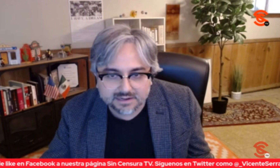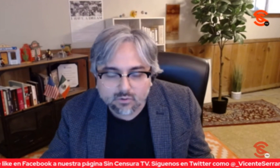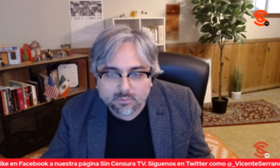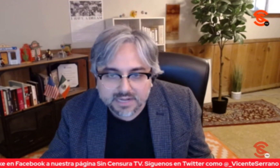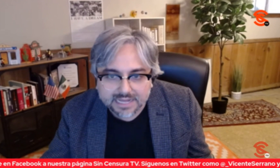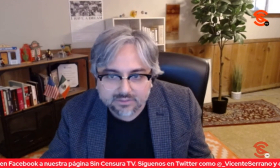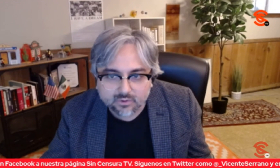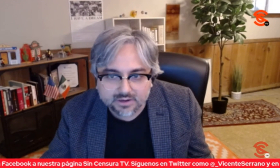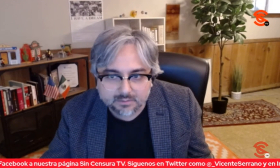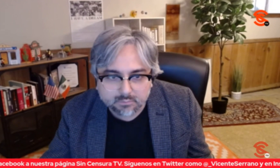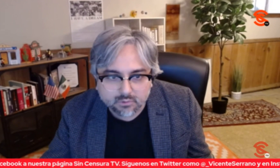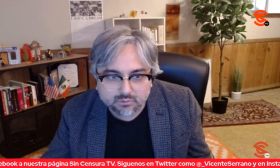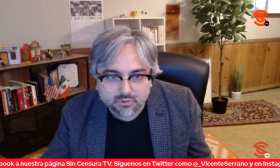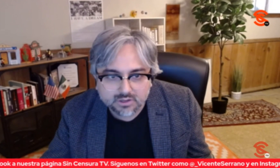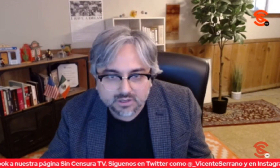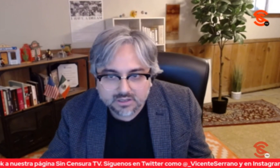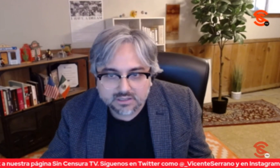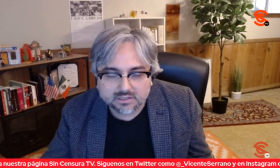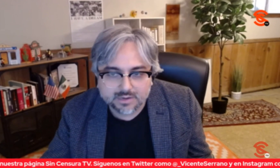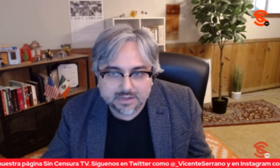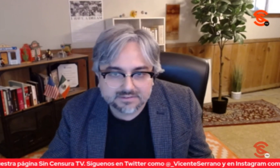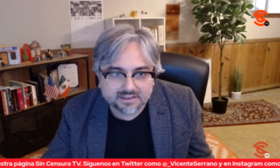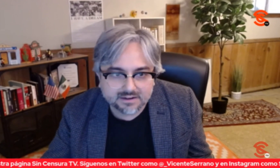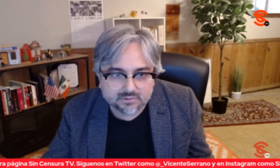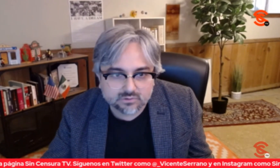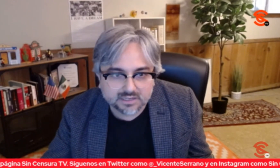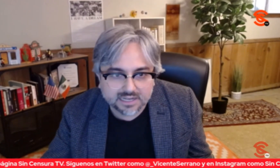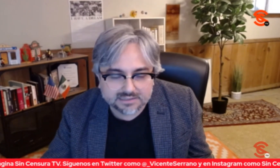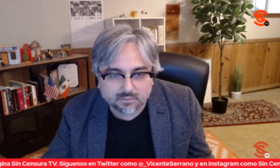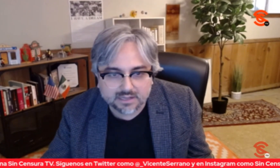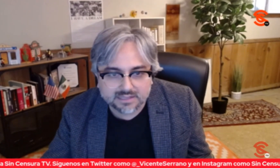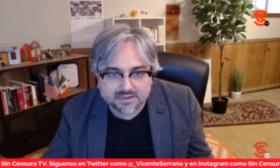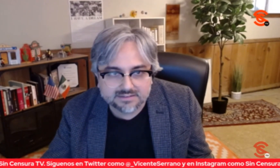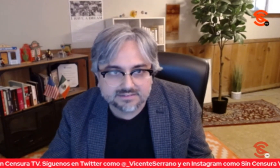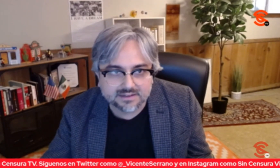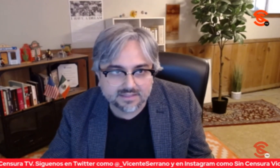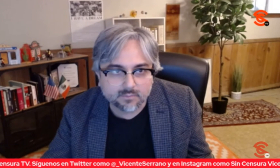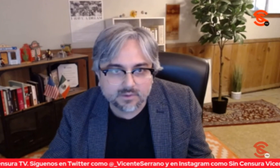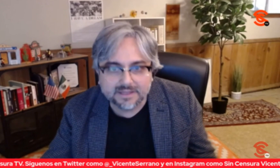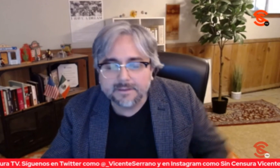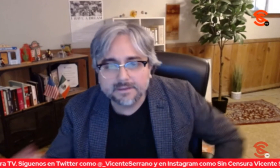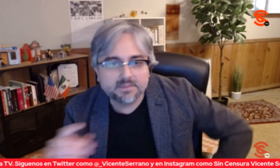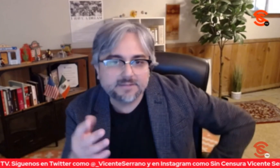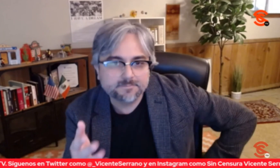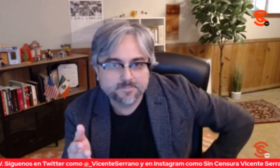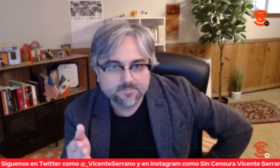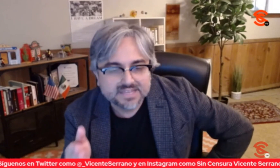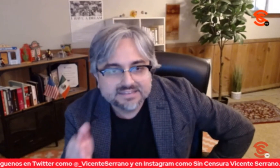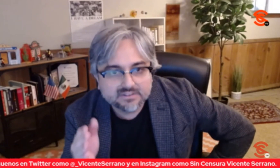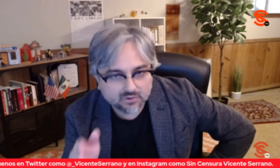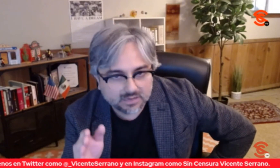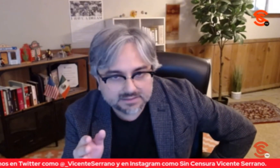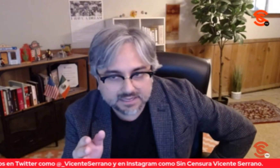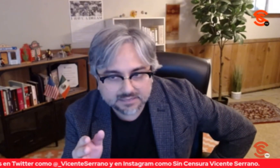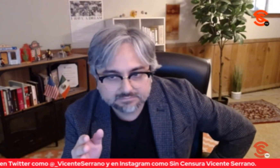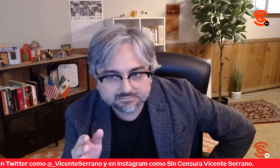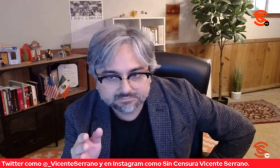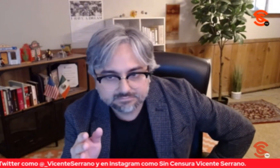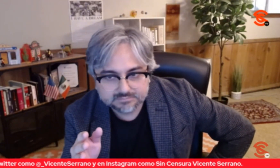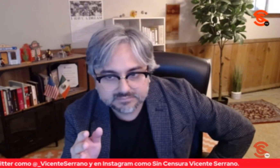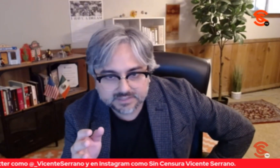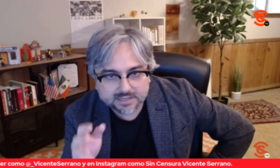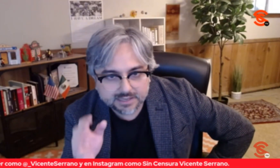presidente se está recuperando en reposo y que una vez que resulte negativo el análisis estará de vuelta. Y mire, si fuera una